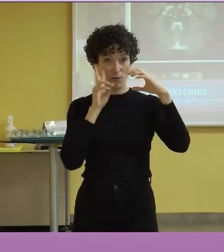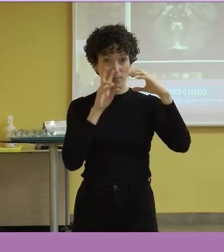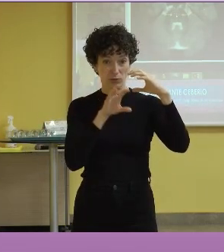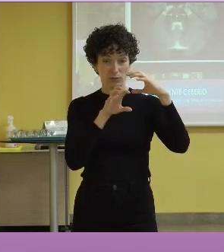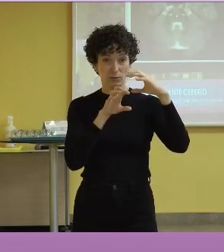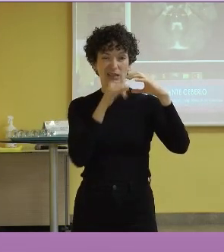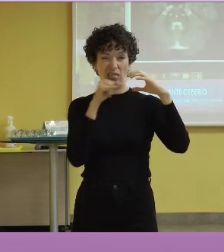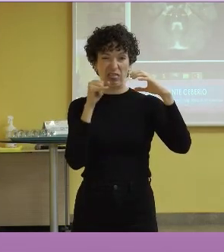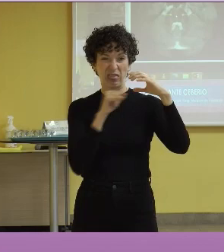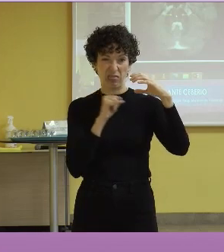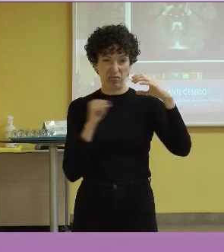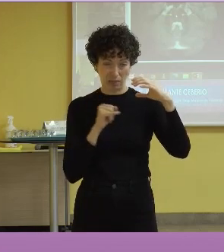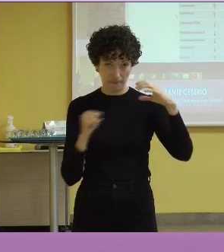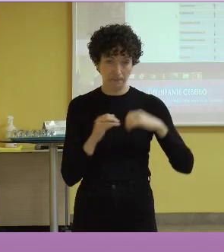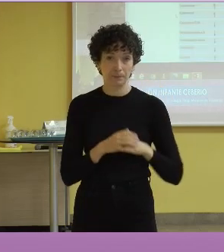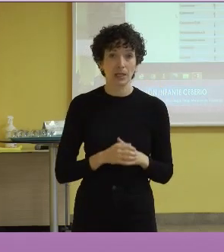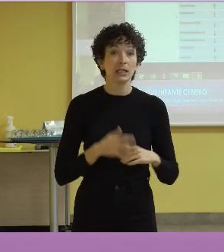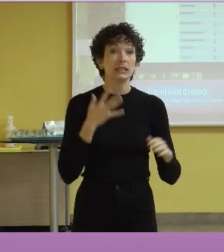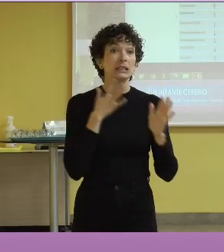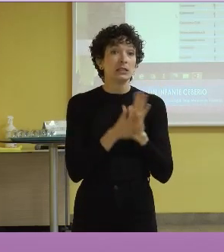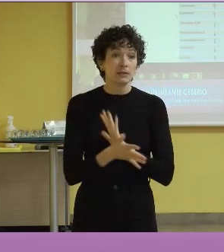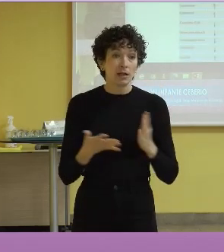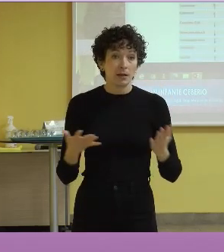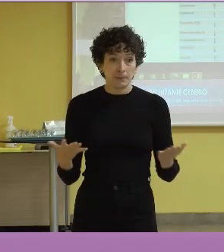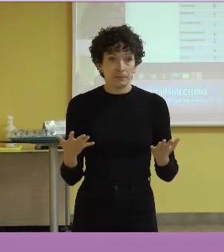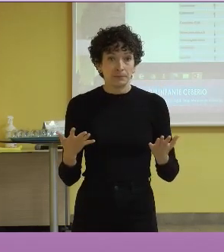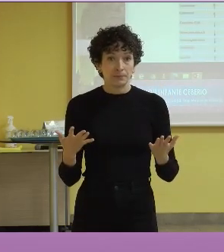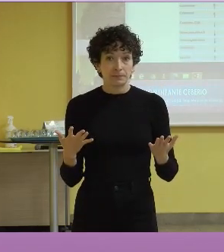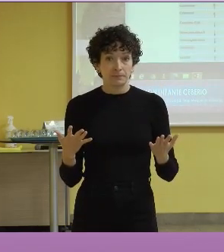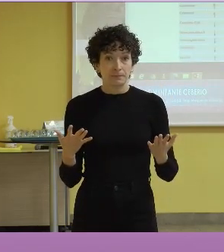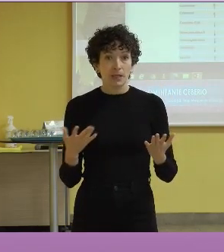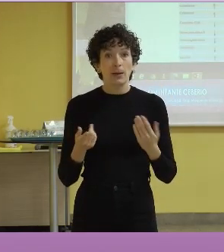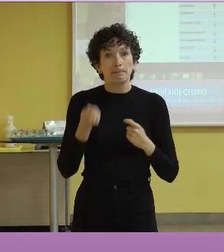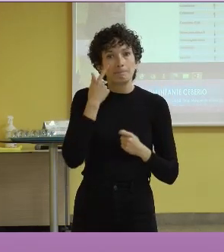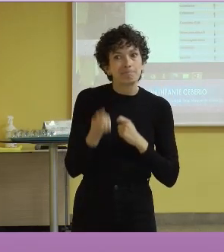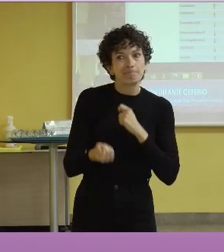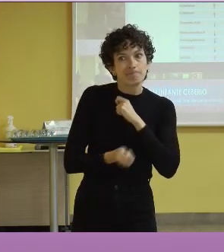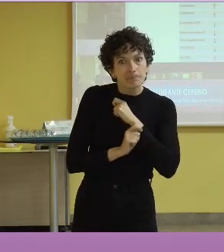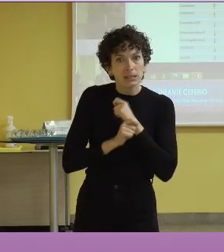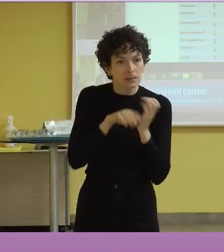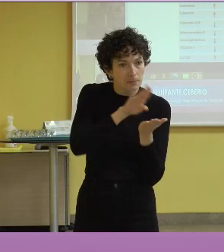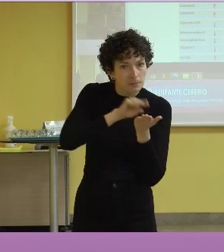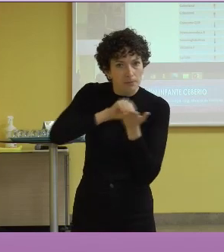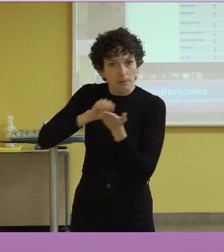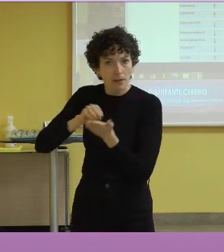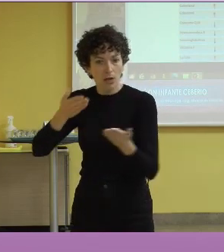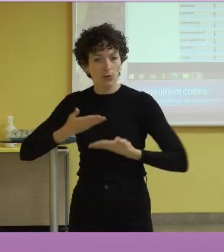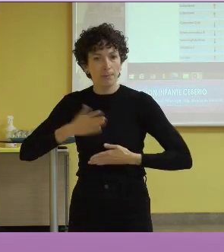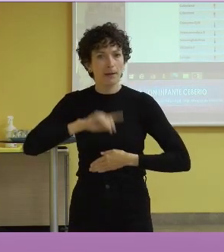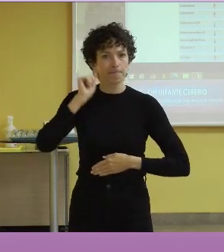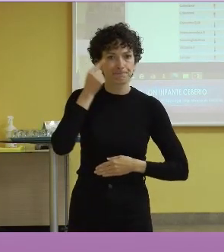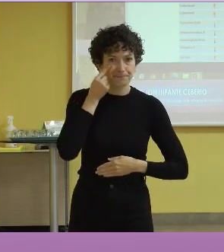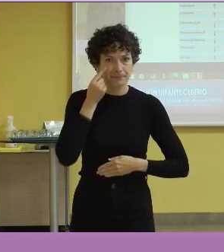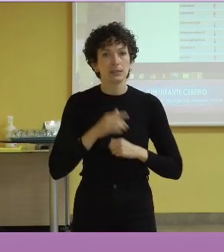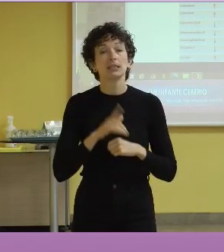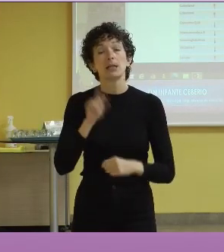protuberancia. Es decir, nos tenemos que servir, ¿no? de pistas que nos ayuden al diagnóstico. También en los análisis